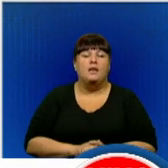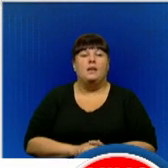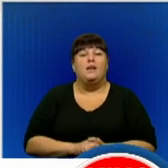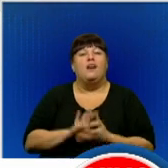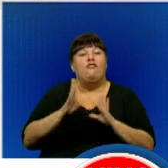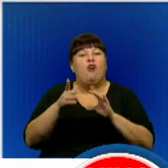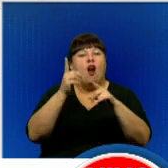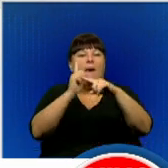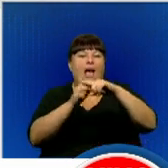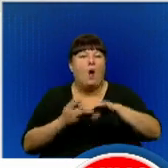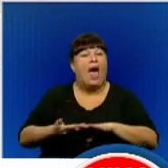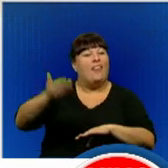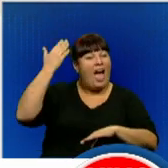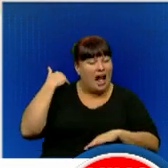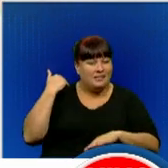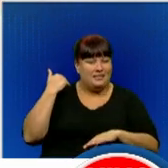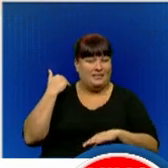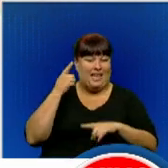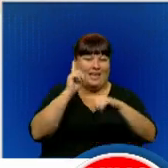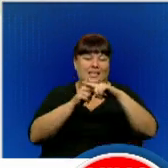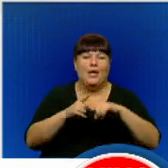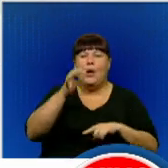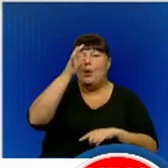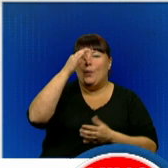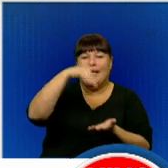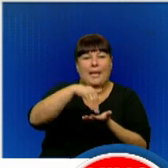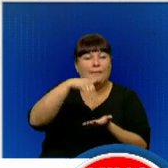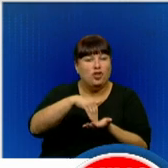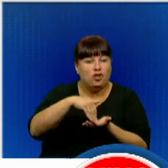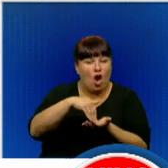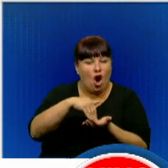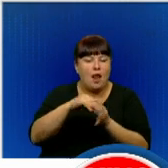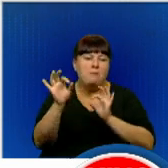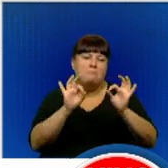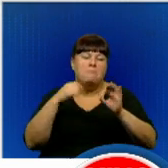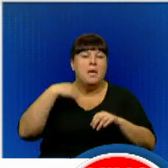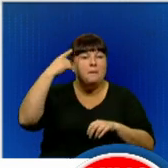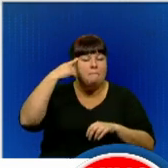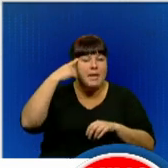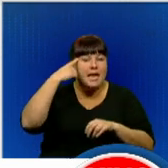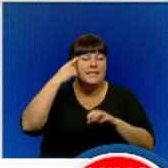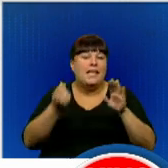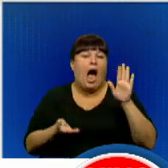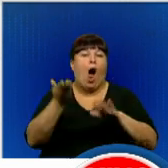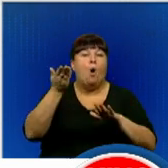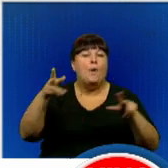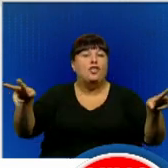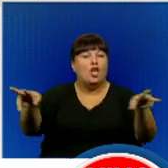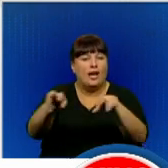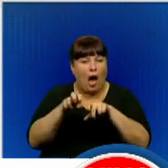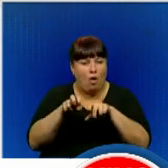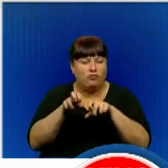esquema anterior de la escala en 20 millones estimábamos que el incremento de regla